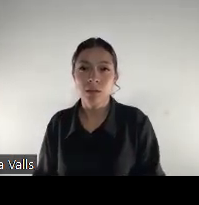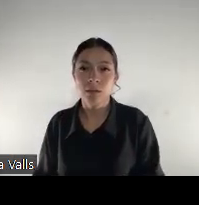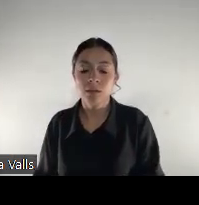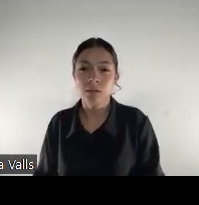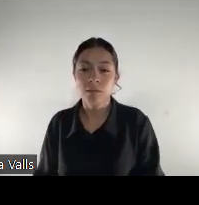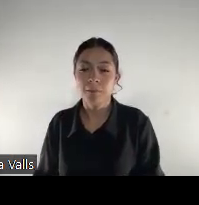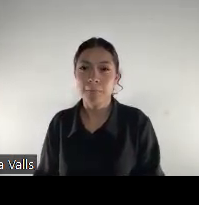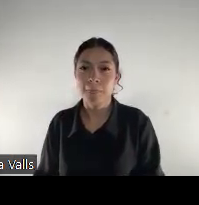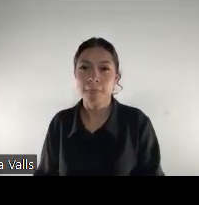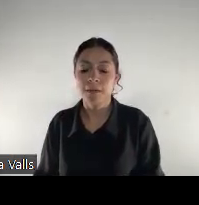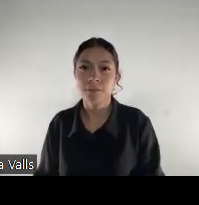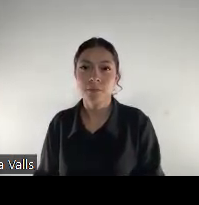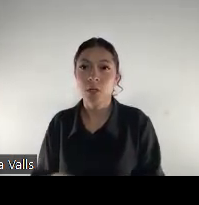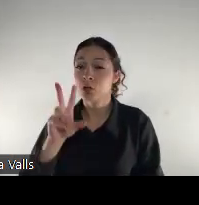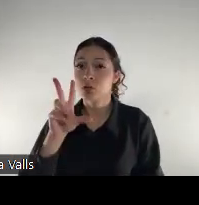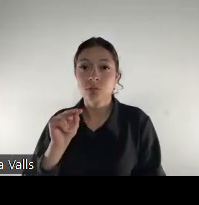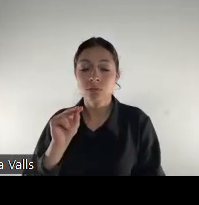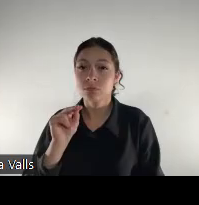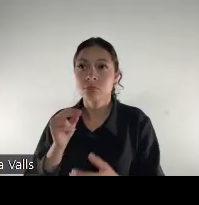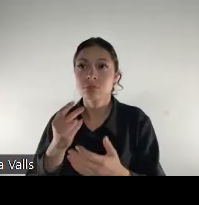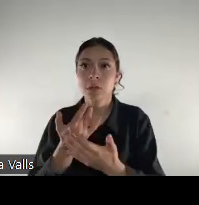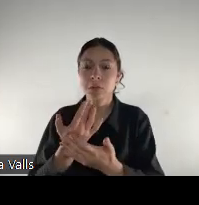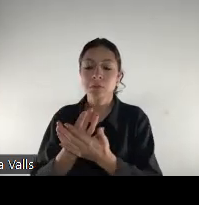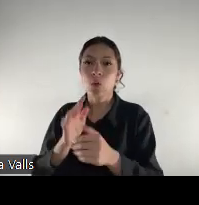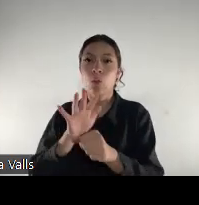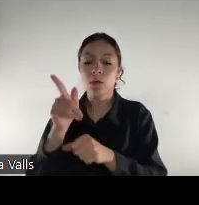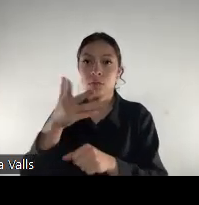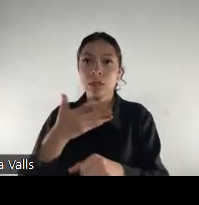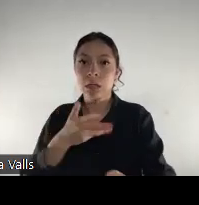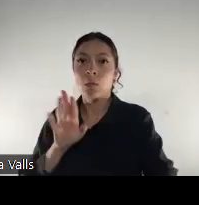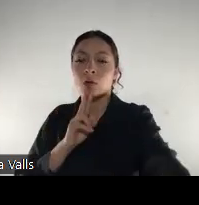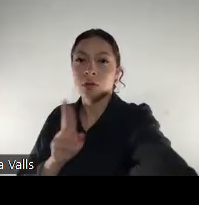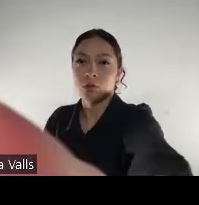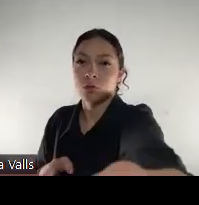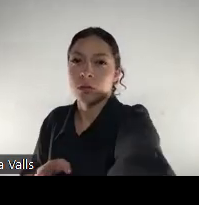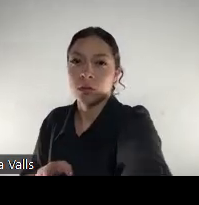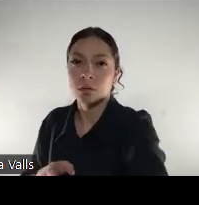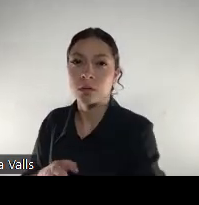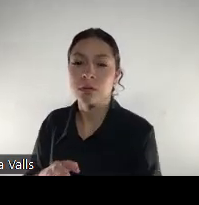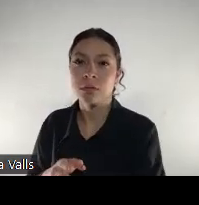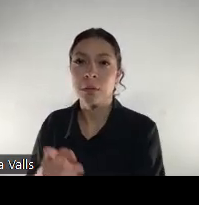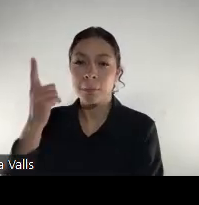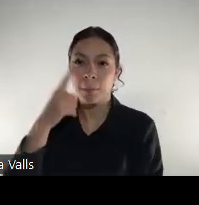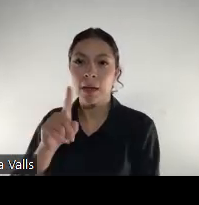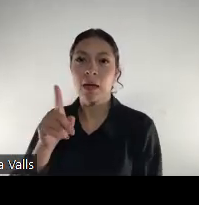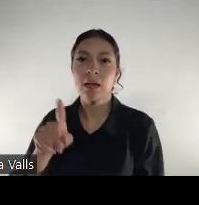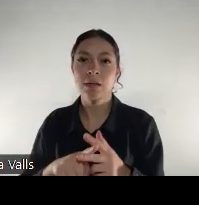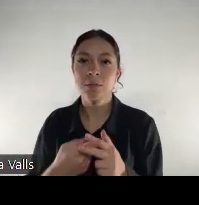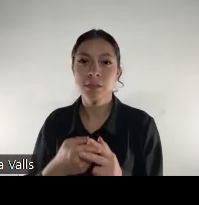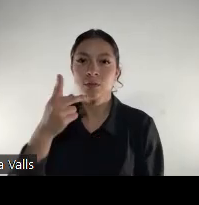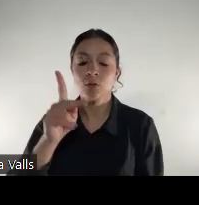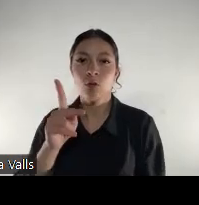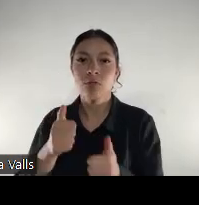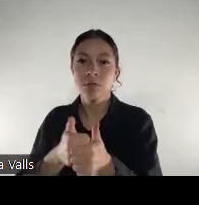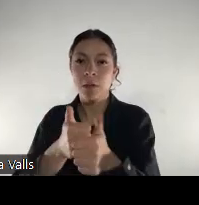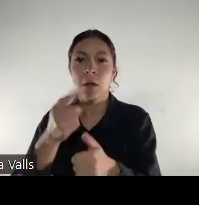no vamos a esperar a tener un diagnóstico para comenzar la intervención. Es uno de los objetivos que tenemos